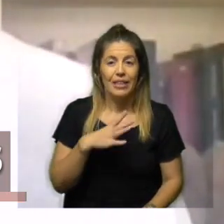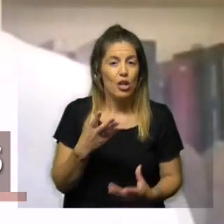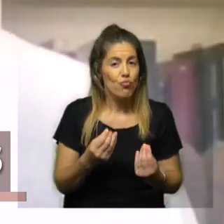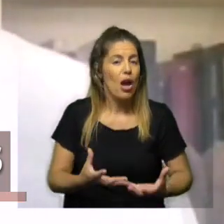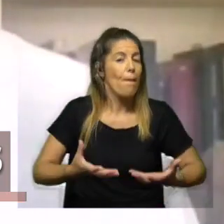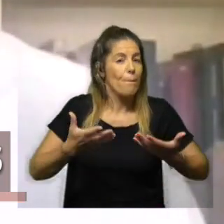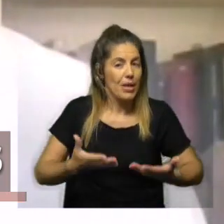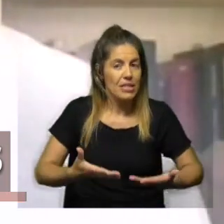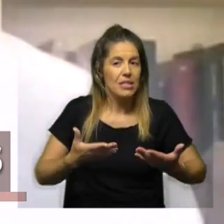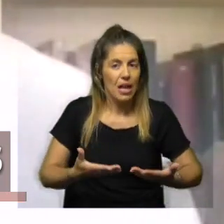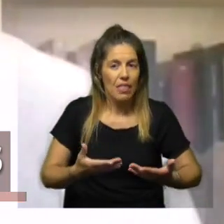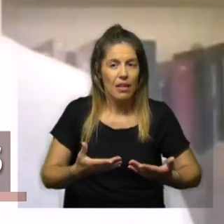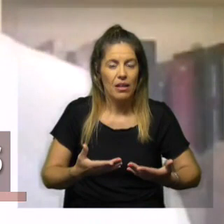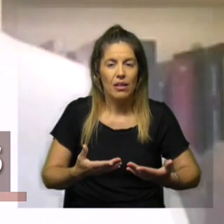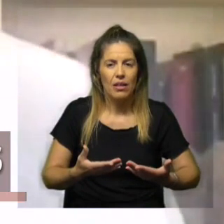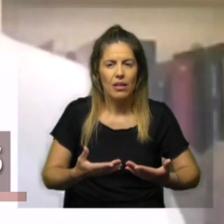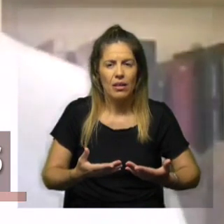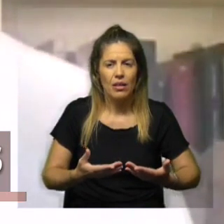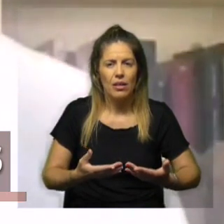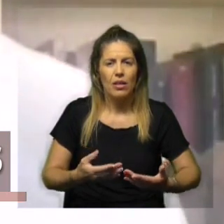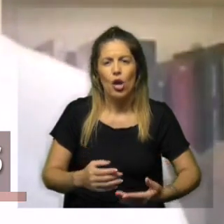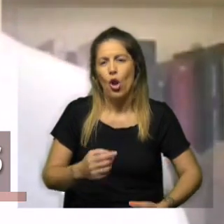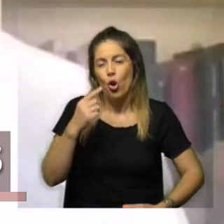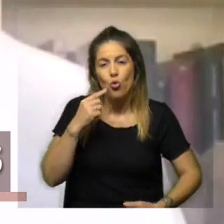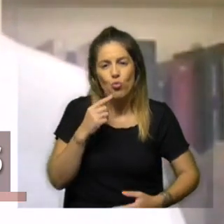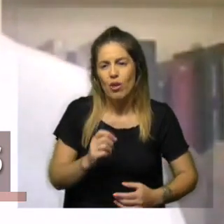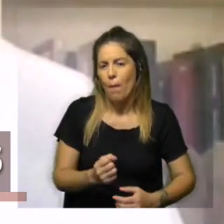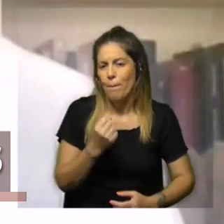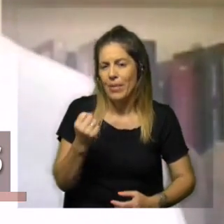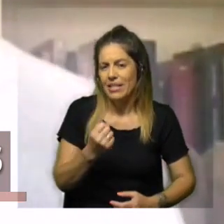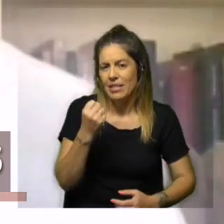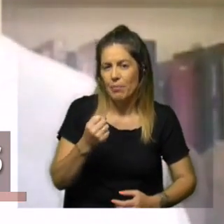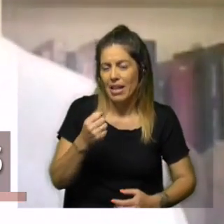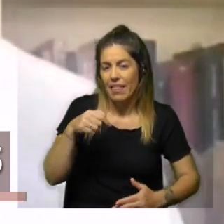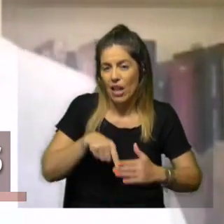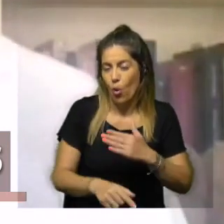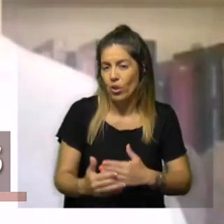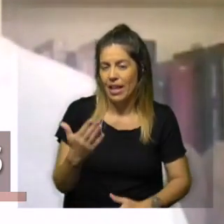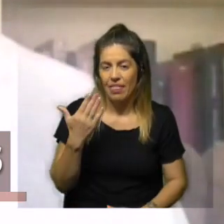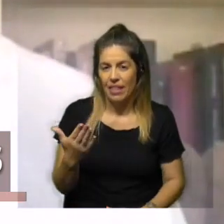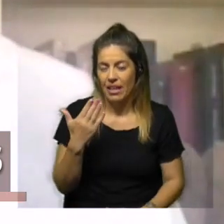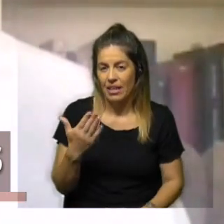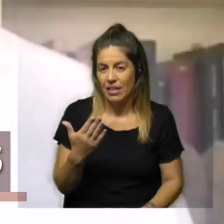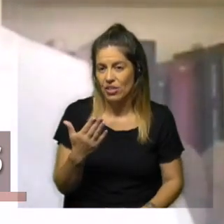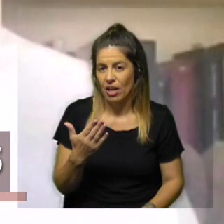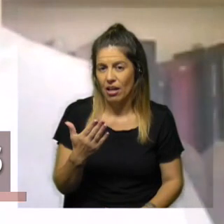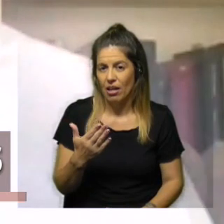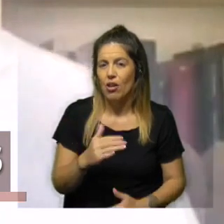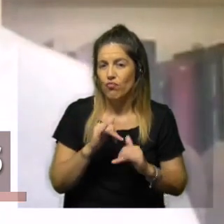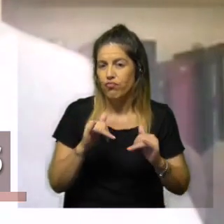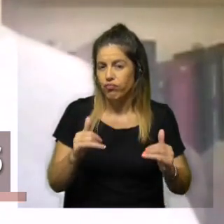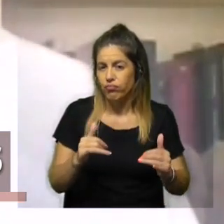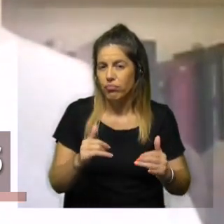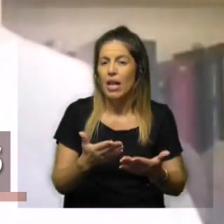densidad conceptual. Tuvieron uno de los principales gurúes de la ultraderecha a nivel global, que fue Olavo de Carvalho, generando contenidos. Y bueno, y hay que